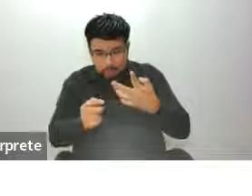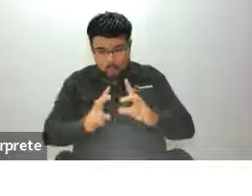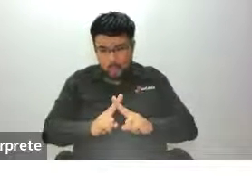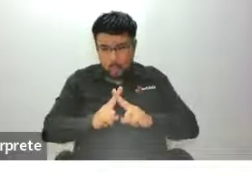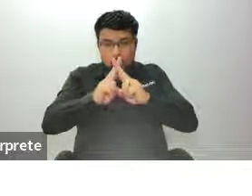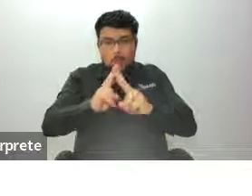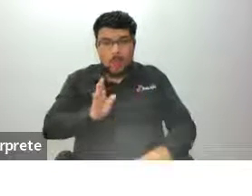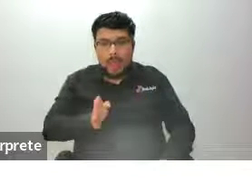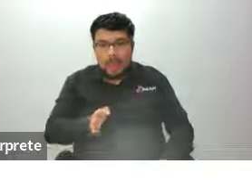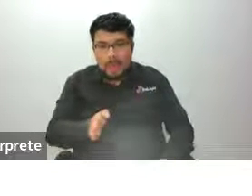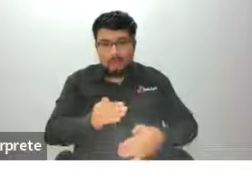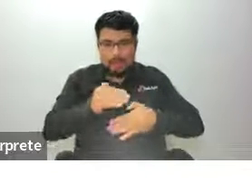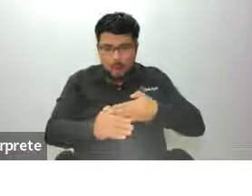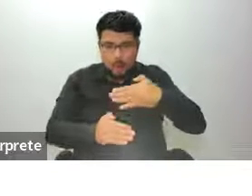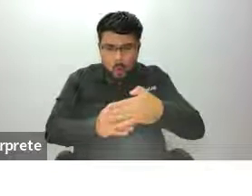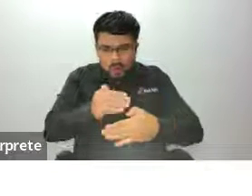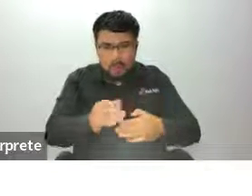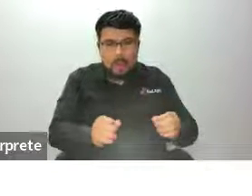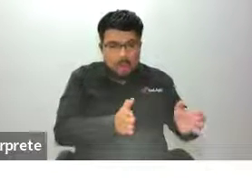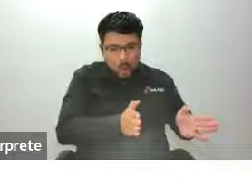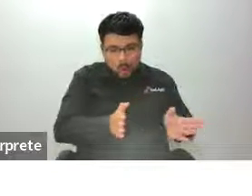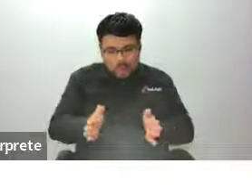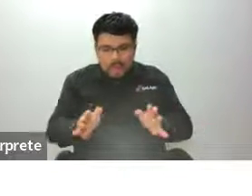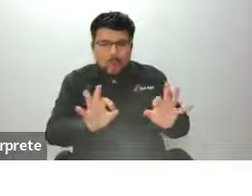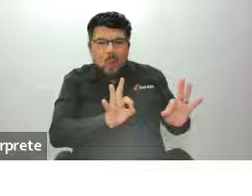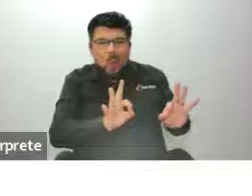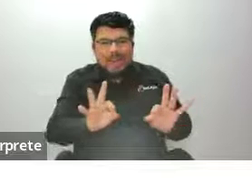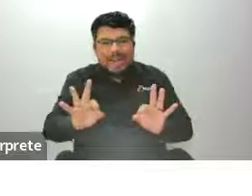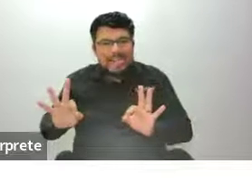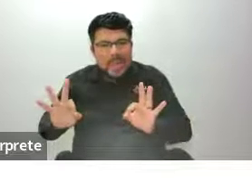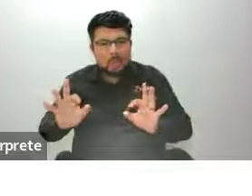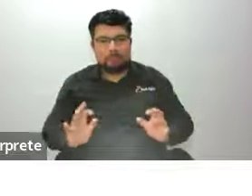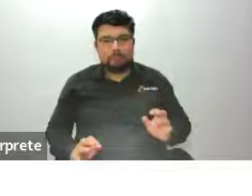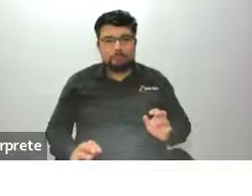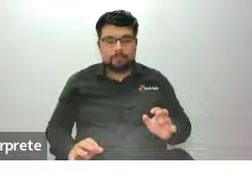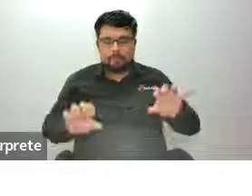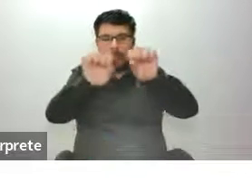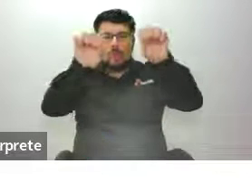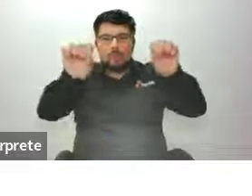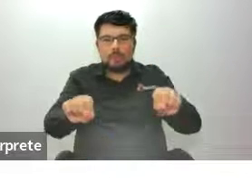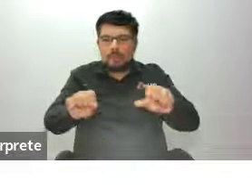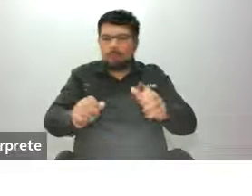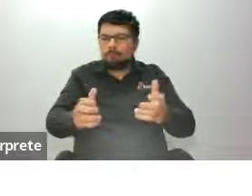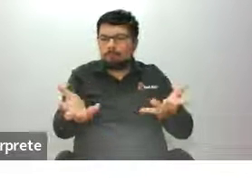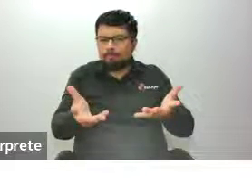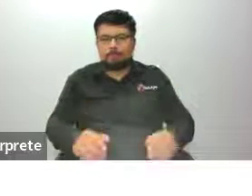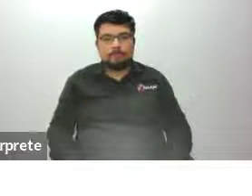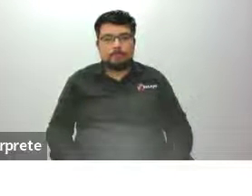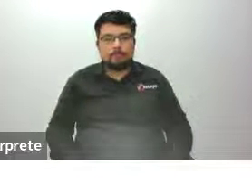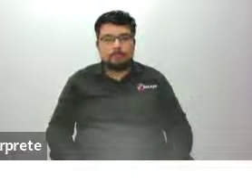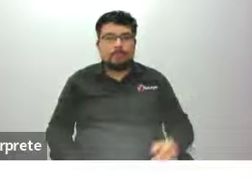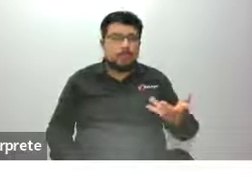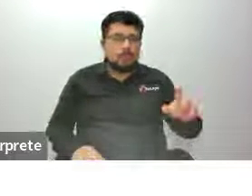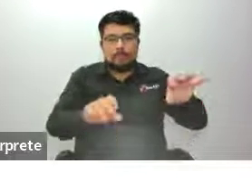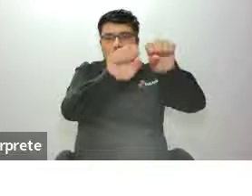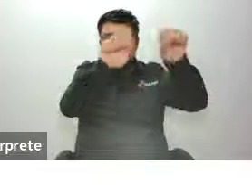constantes, ordenados, organizados. Los sistemas son así, ¿no? Por ejemplo, un sistema de